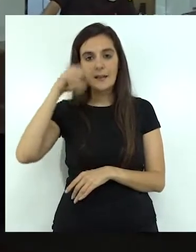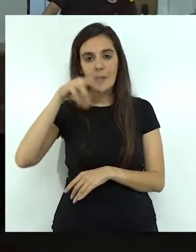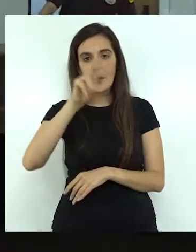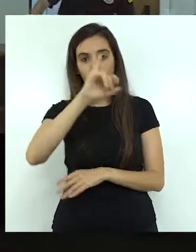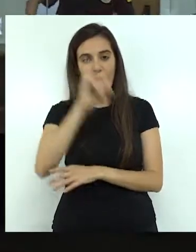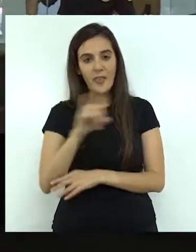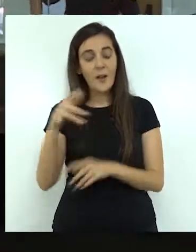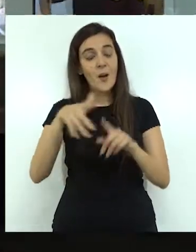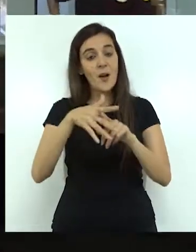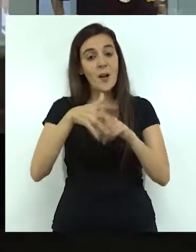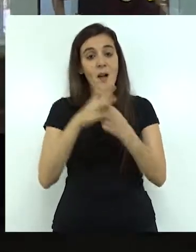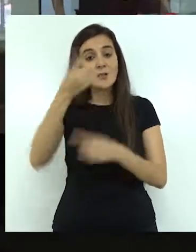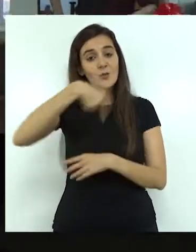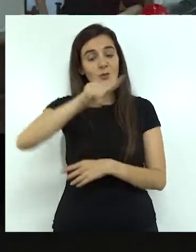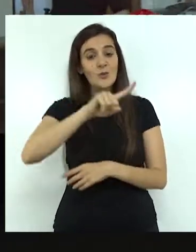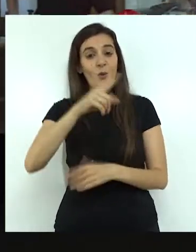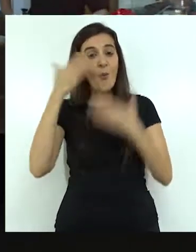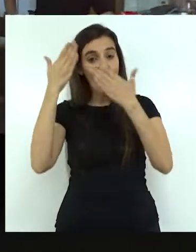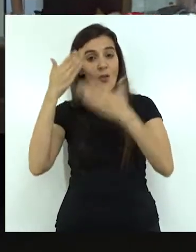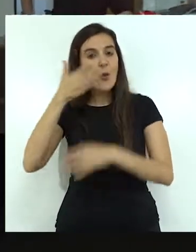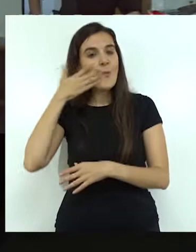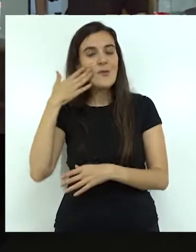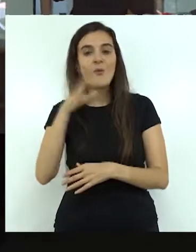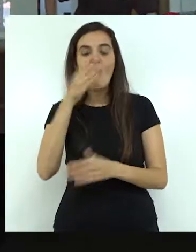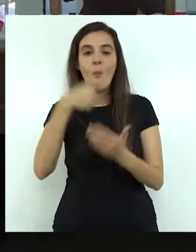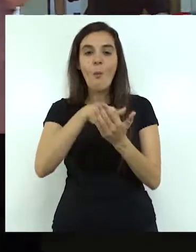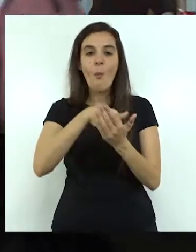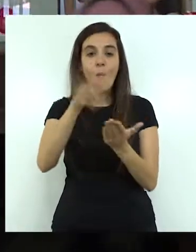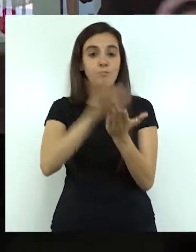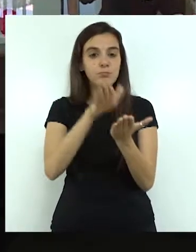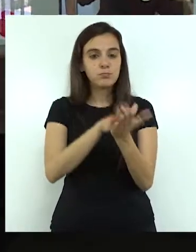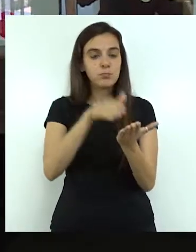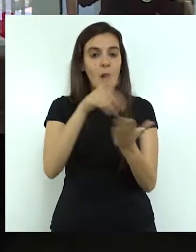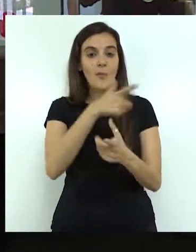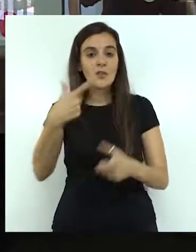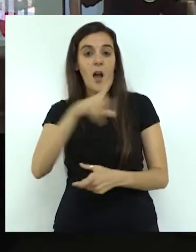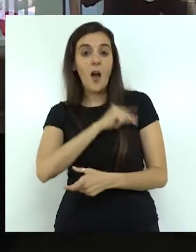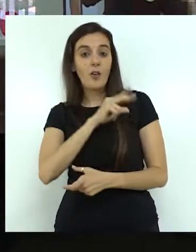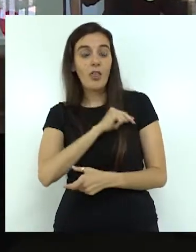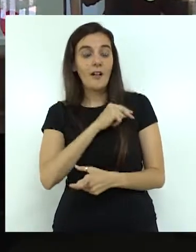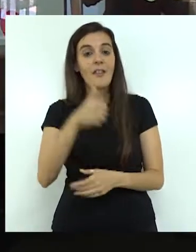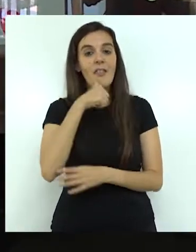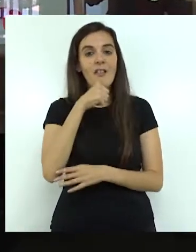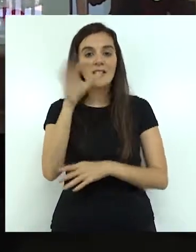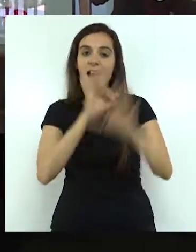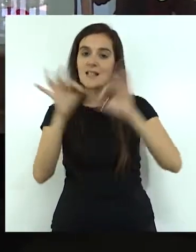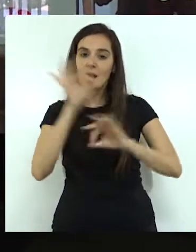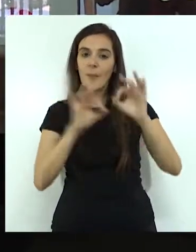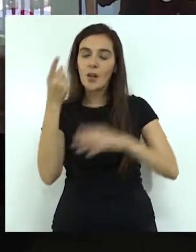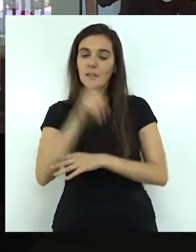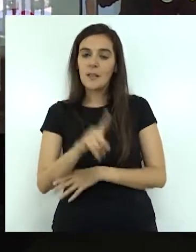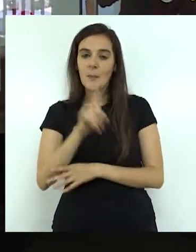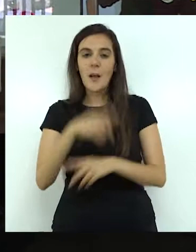orgullo el acreditar nos como representantes en la asamblea de ceuta en representar a todos esos ciudadanos que